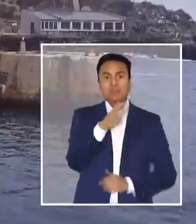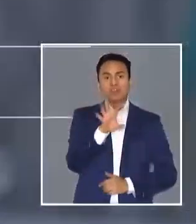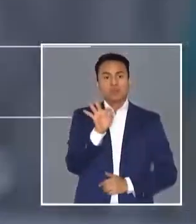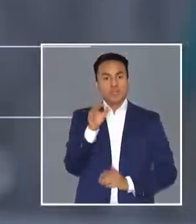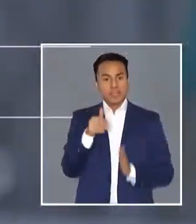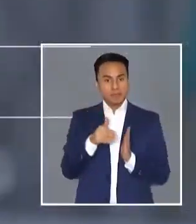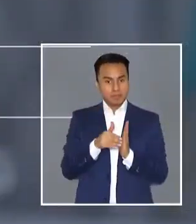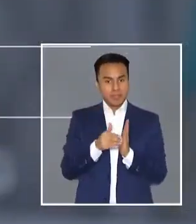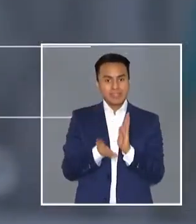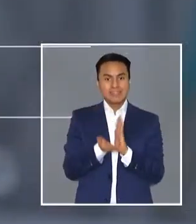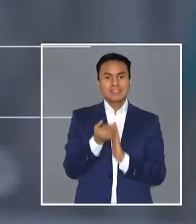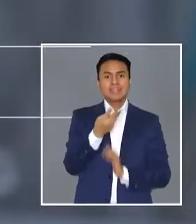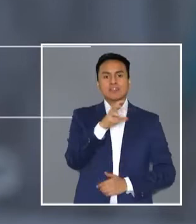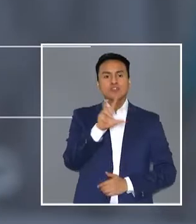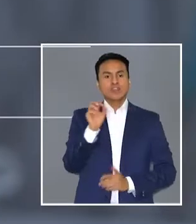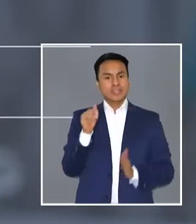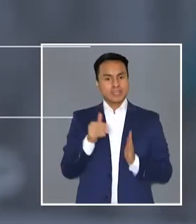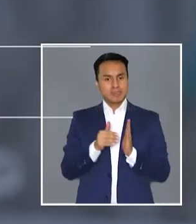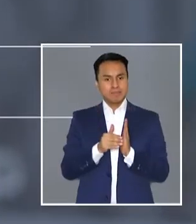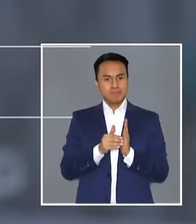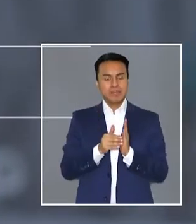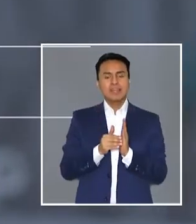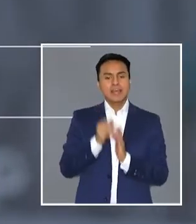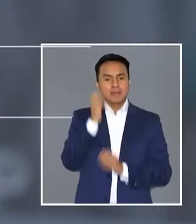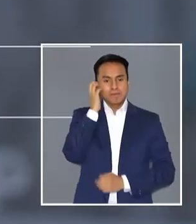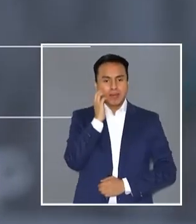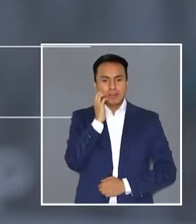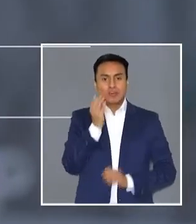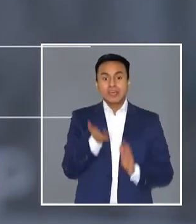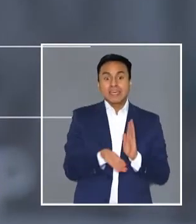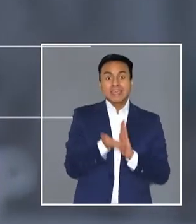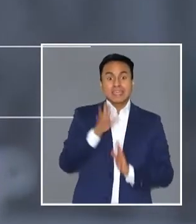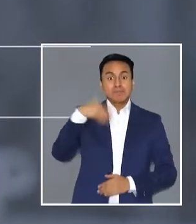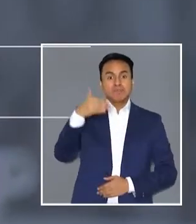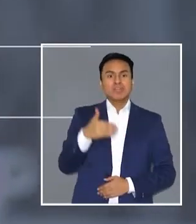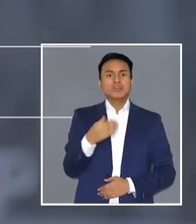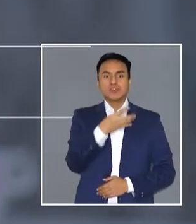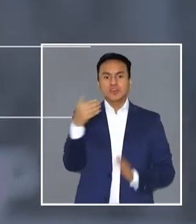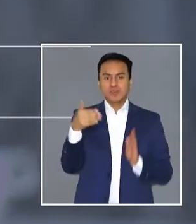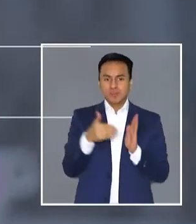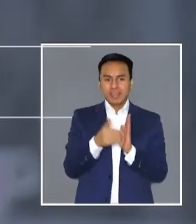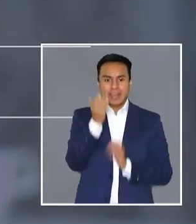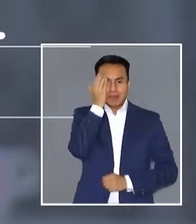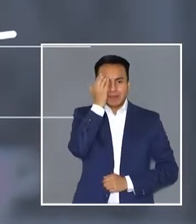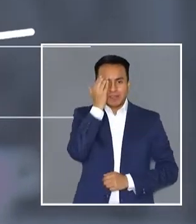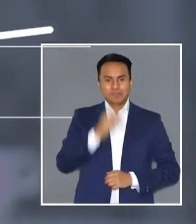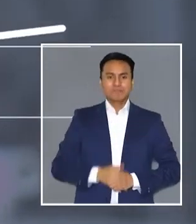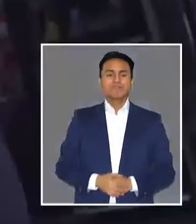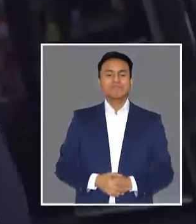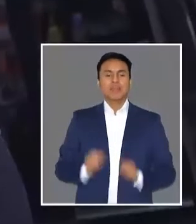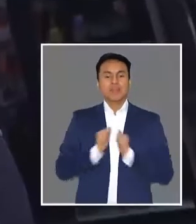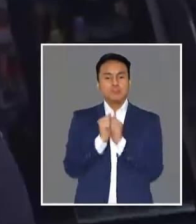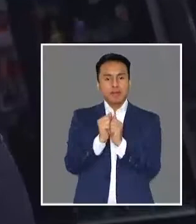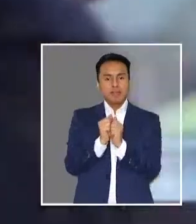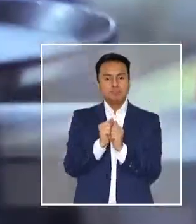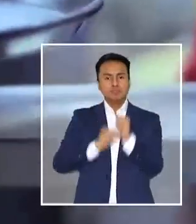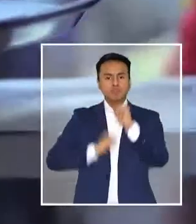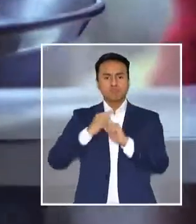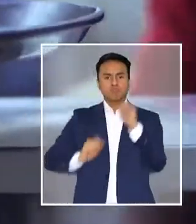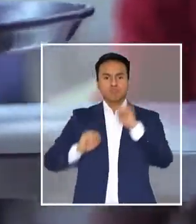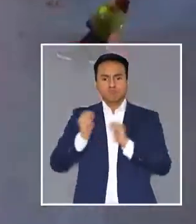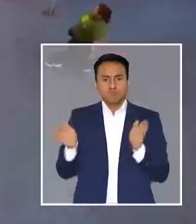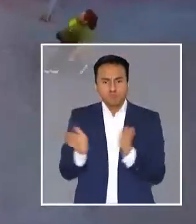de 350.000 a 380.000 pesos en mayo para llegar a 400.000 pesos en agosto. Acompañamos